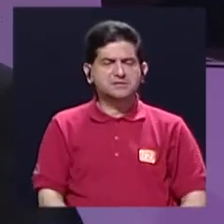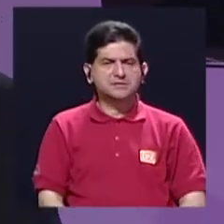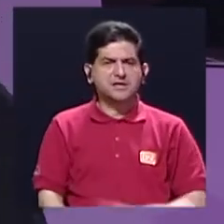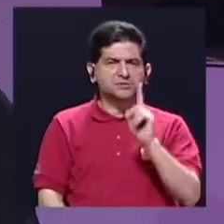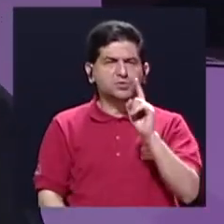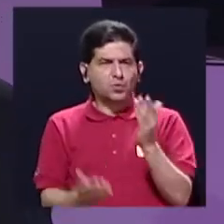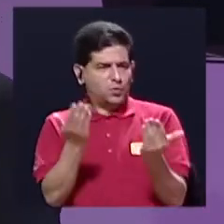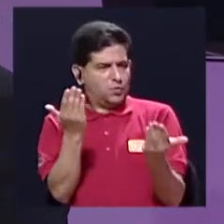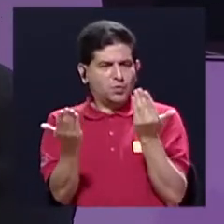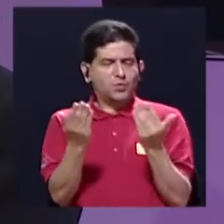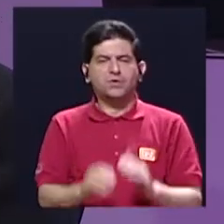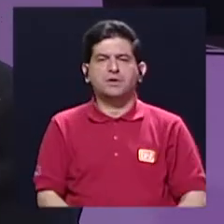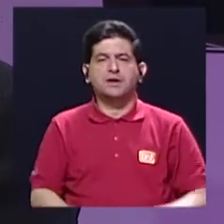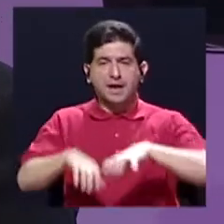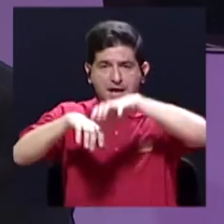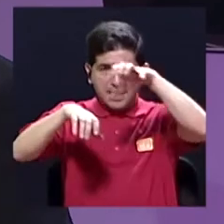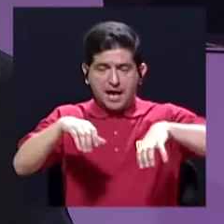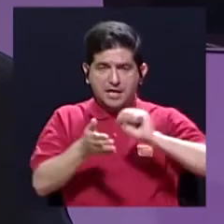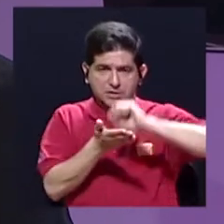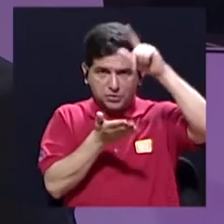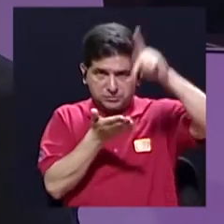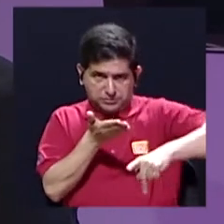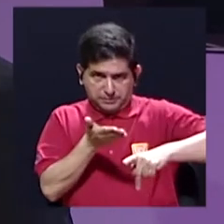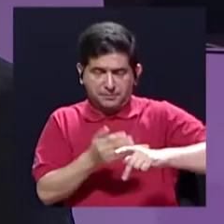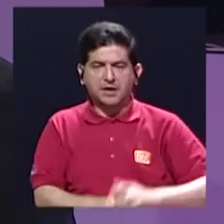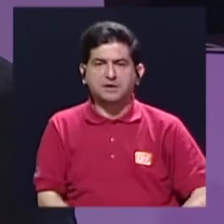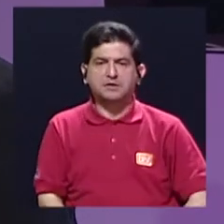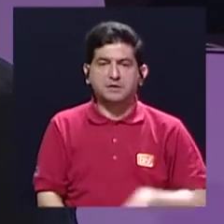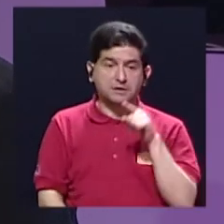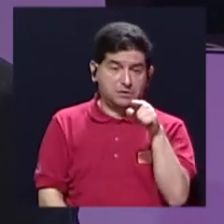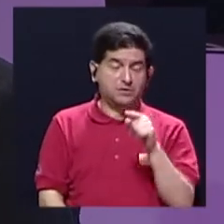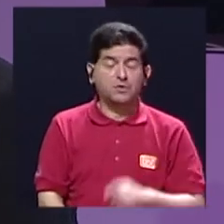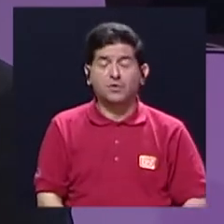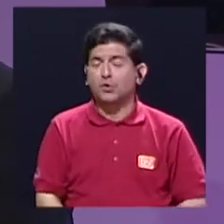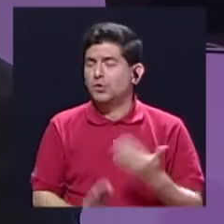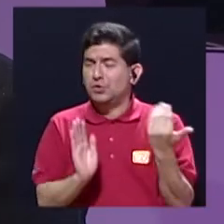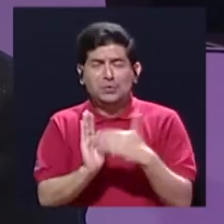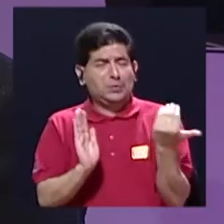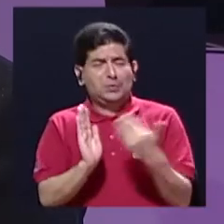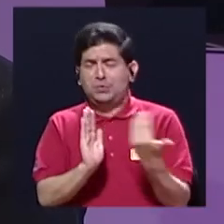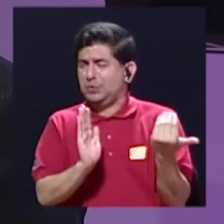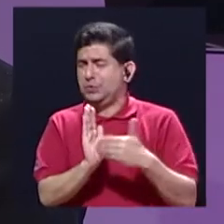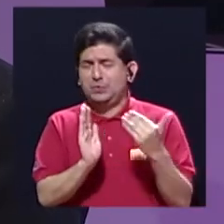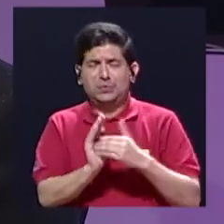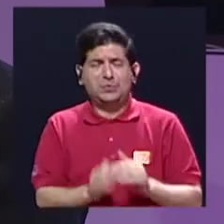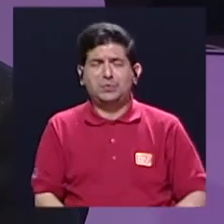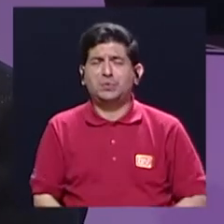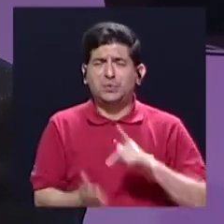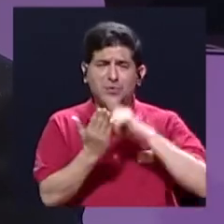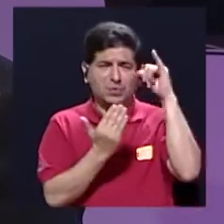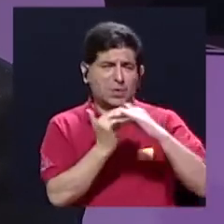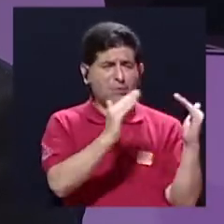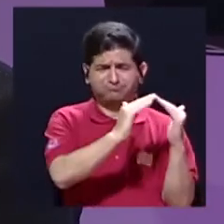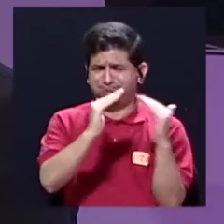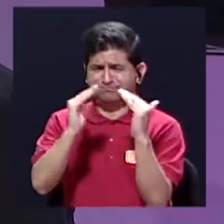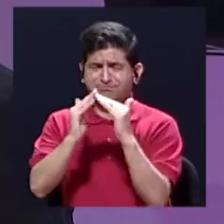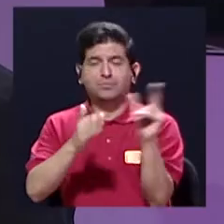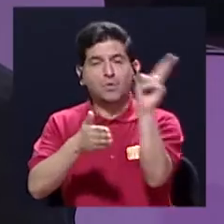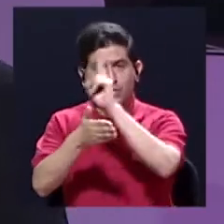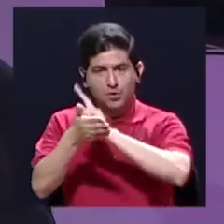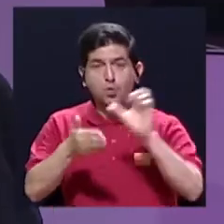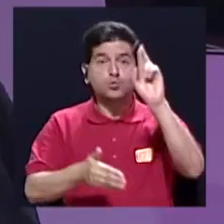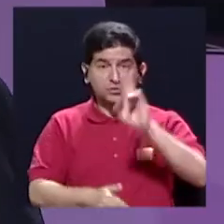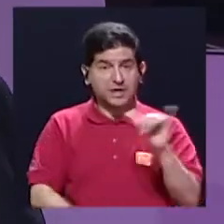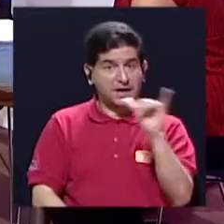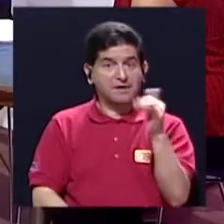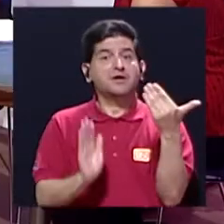compensación para el cantón de Montedeoca que está tan afectado urbanísticamente por la Universidad